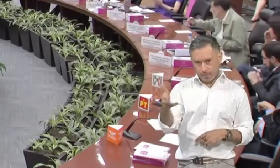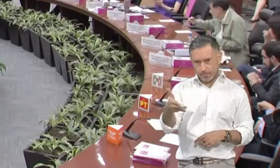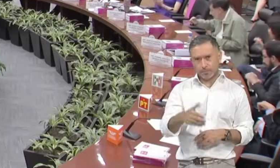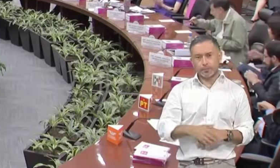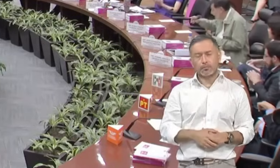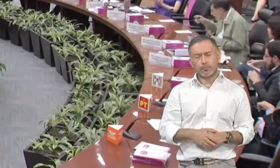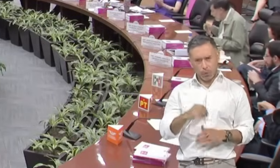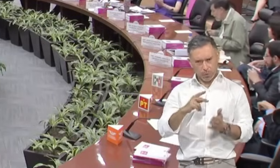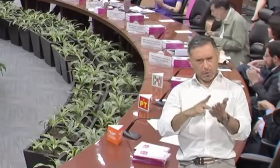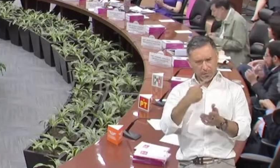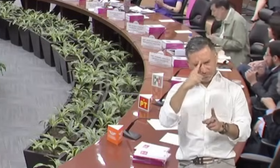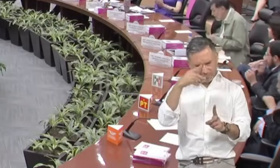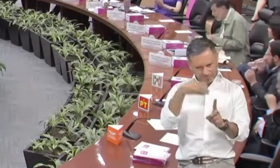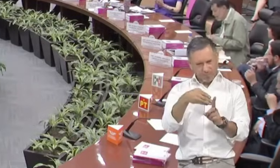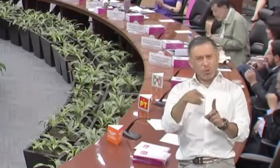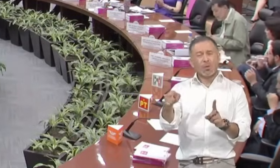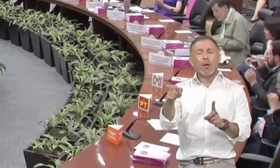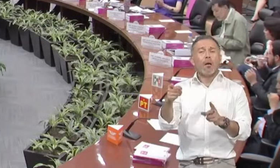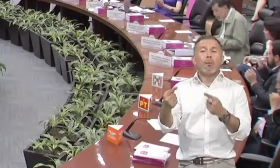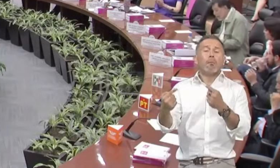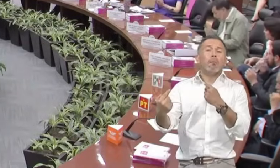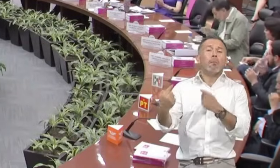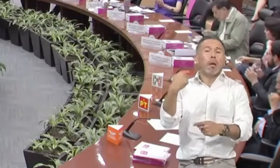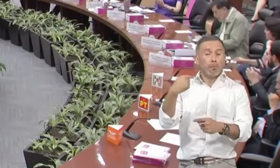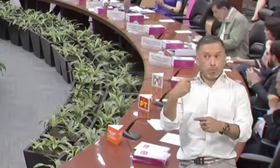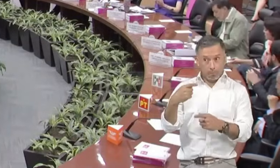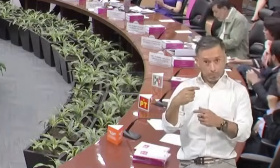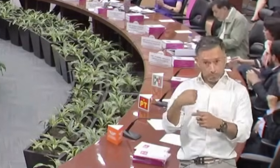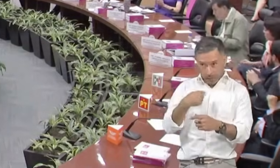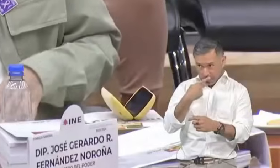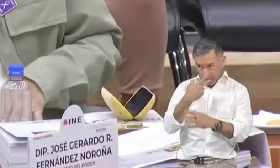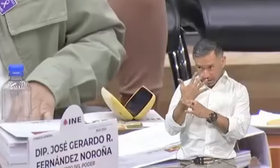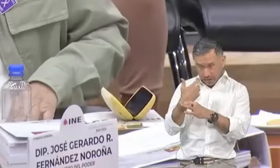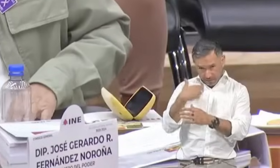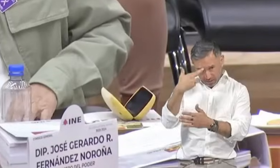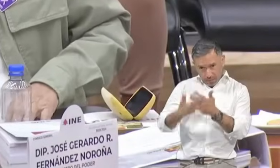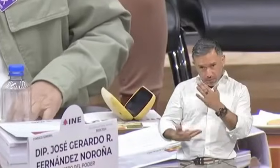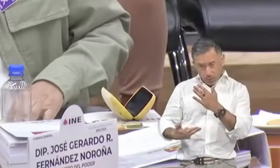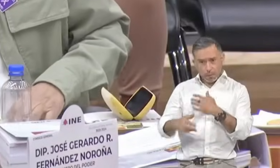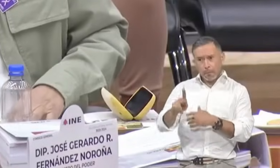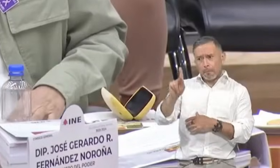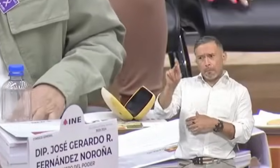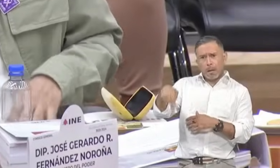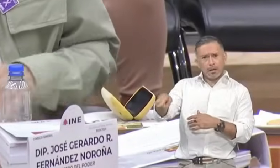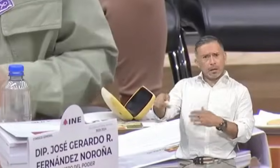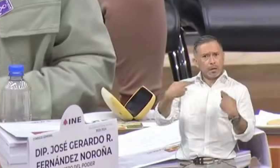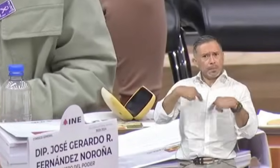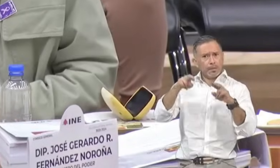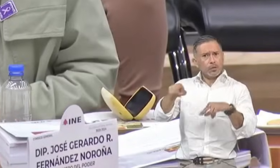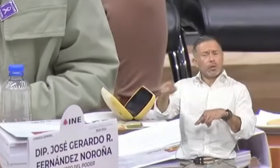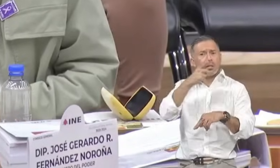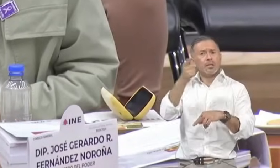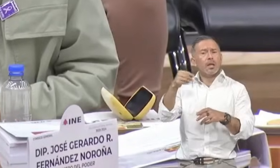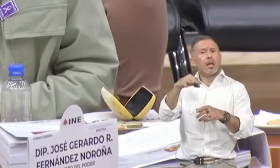Yo insisto que la verdad le llaman falta de respeto. Fue la representación del PAN la que dijo que iba a haber una elección muy